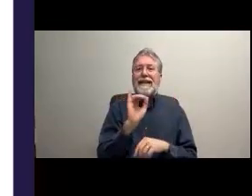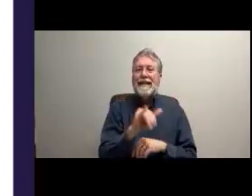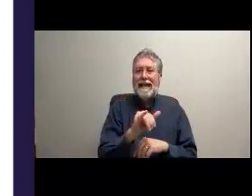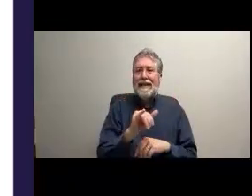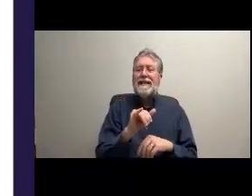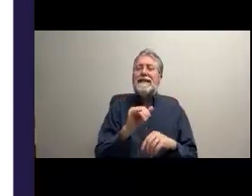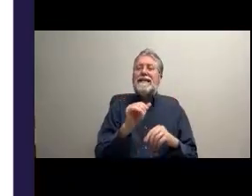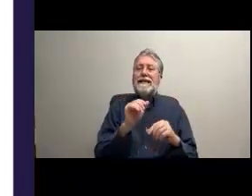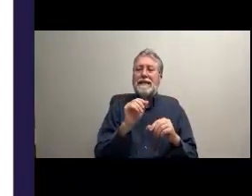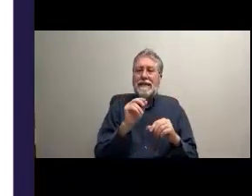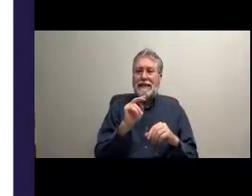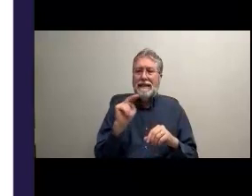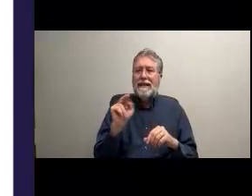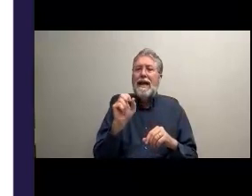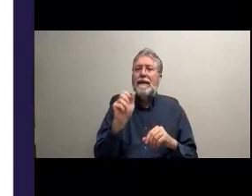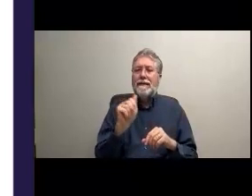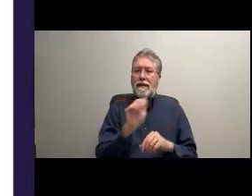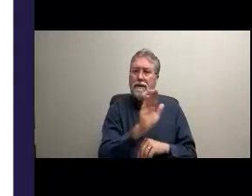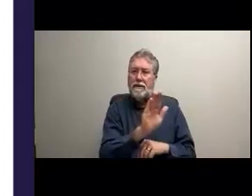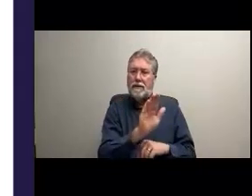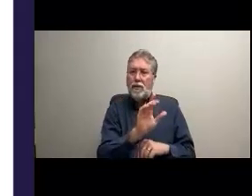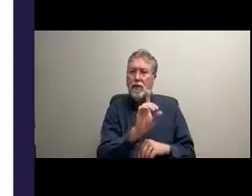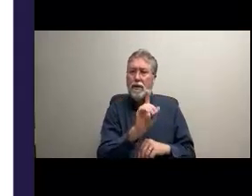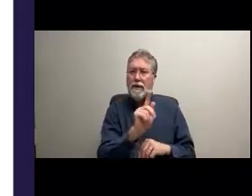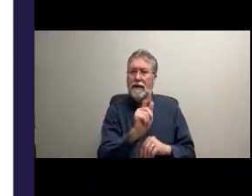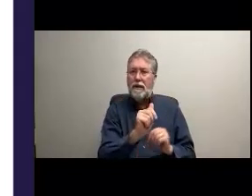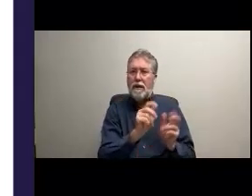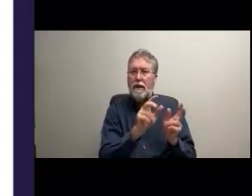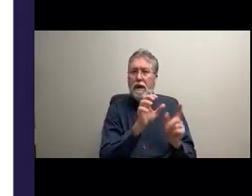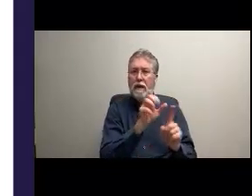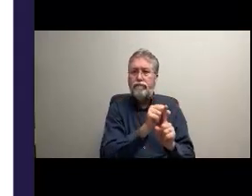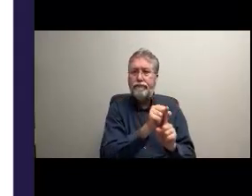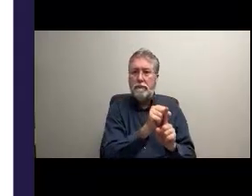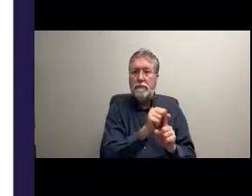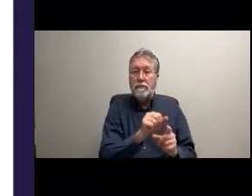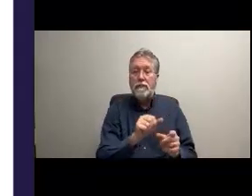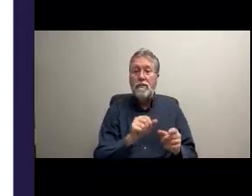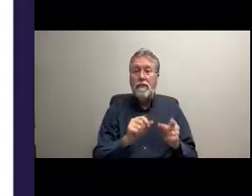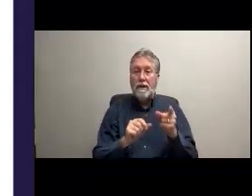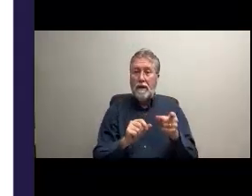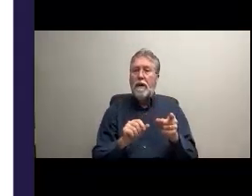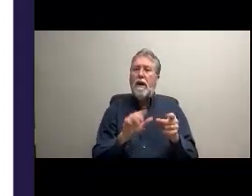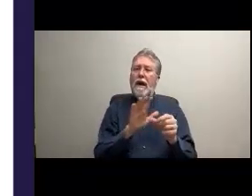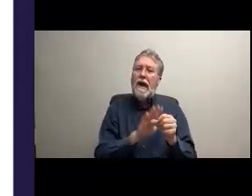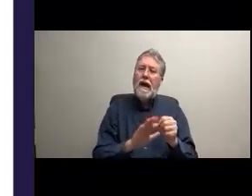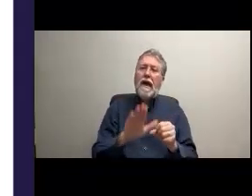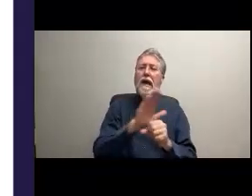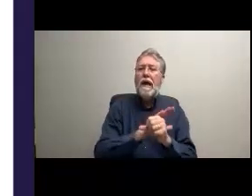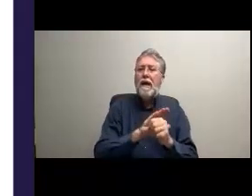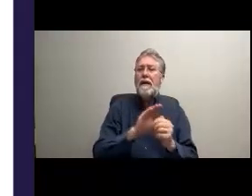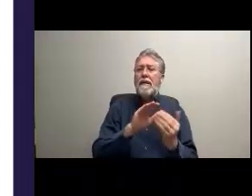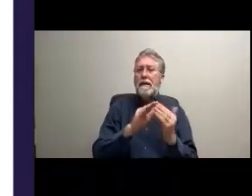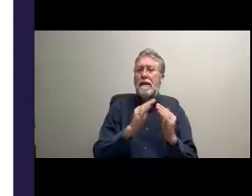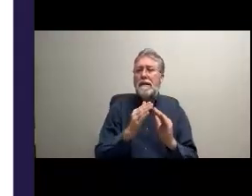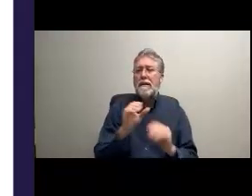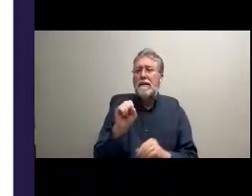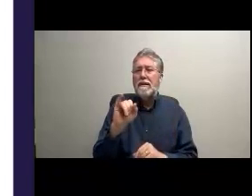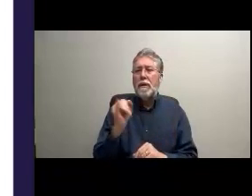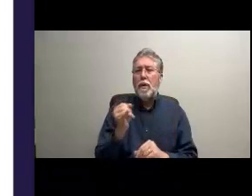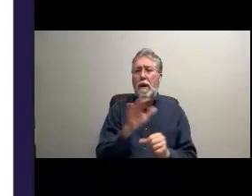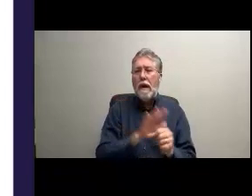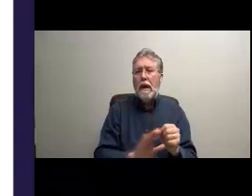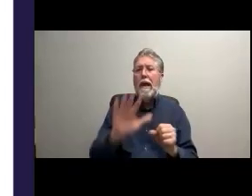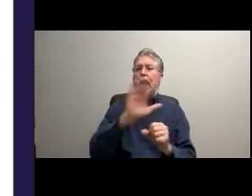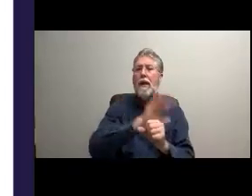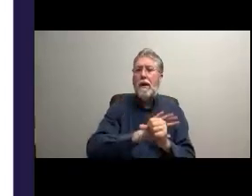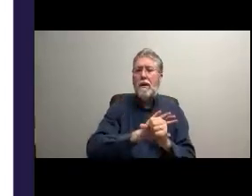surgen y justo aquí se ve a San Juan, la gran zona que lo rodea. Se puede ver a la izquierda que he tomado la